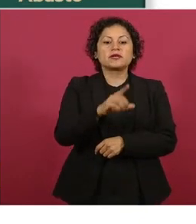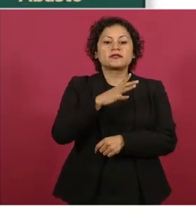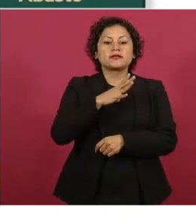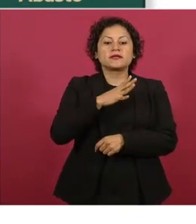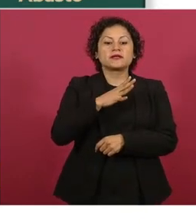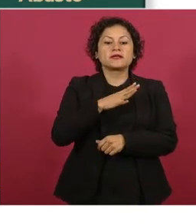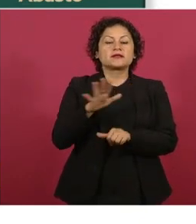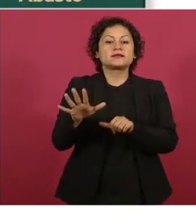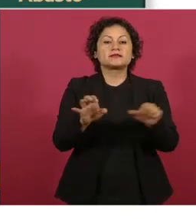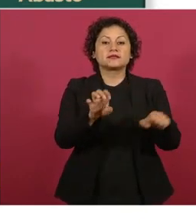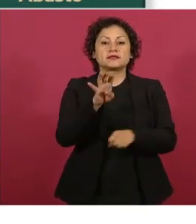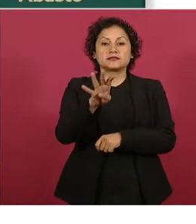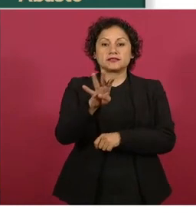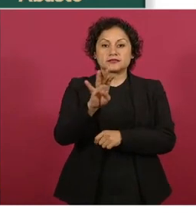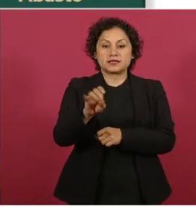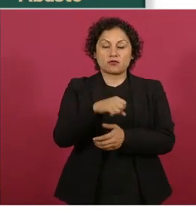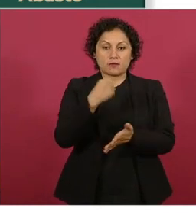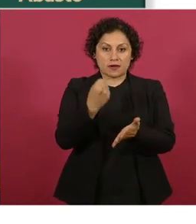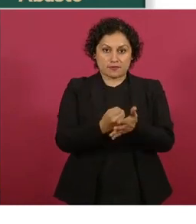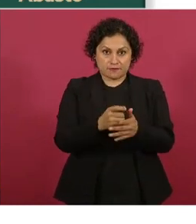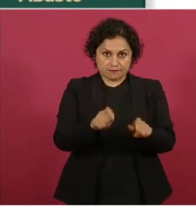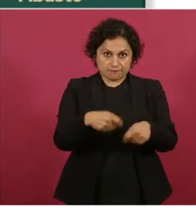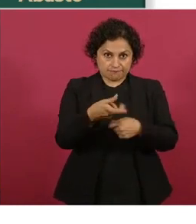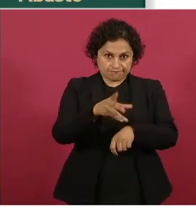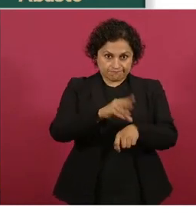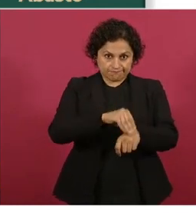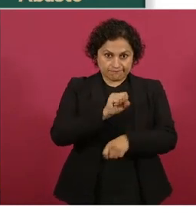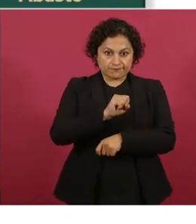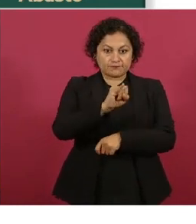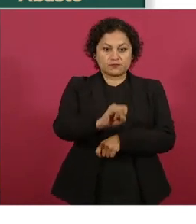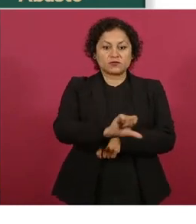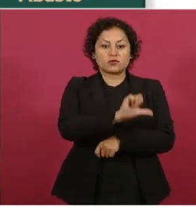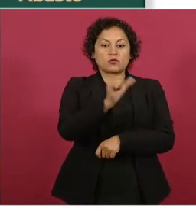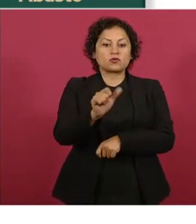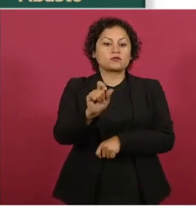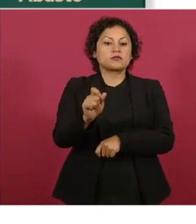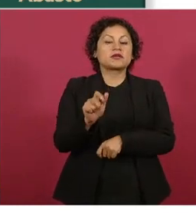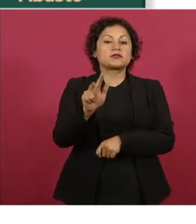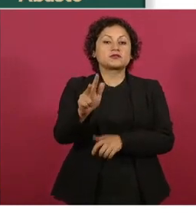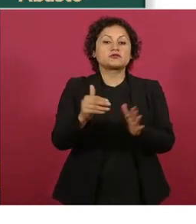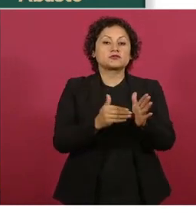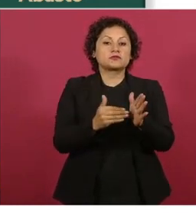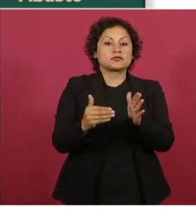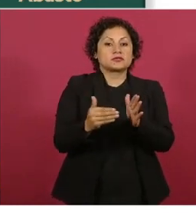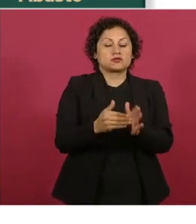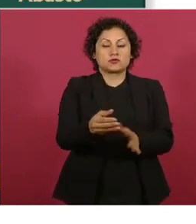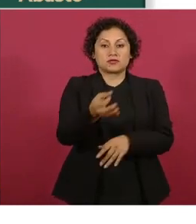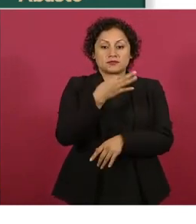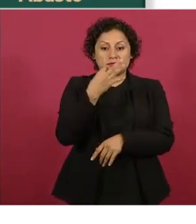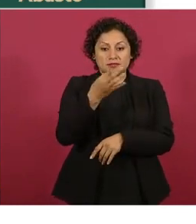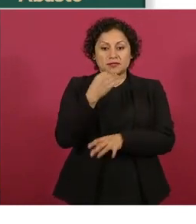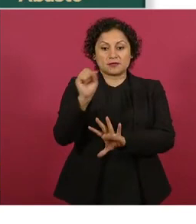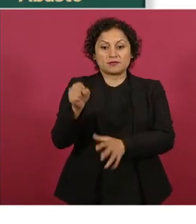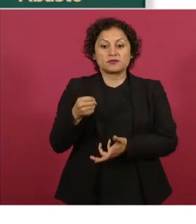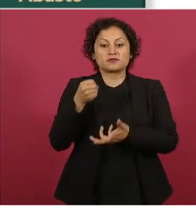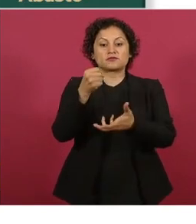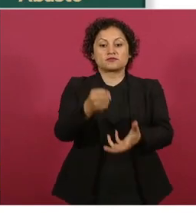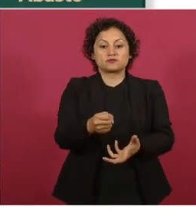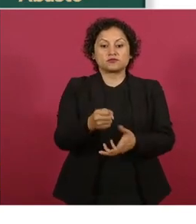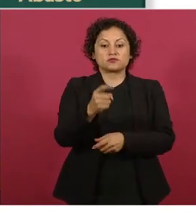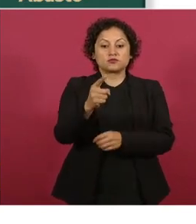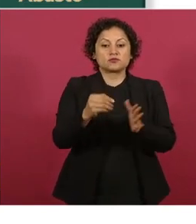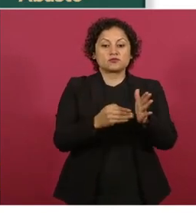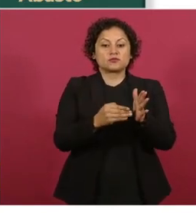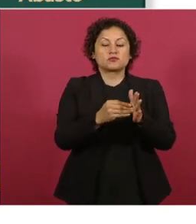se ha adquirido más de 28 millones de piezas de medicamentos, una inversión de 1.950 millones de pesos en